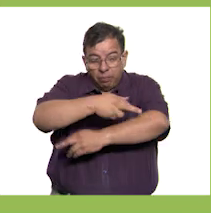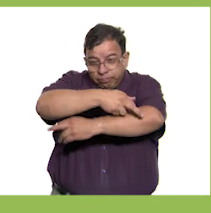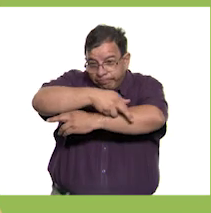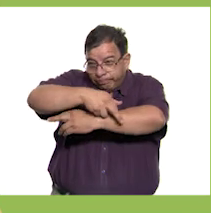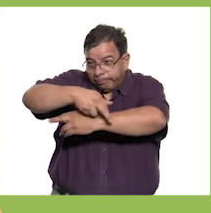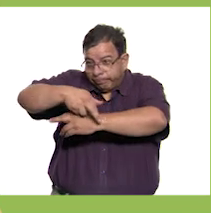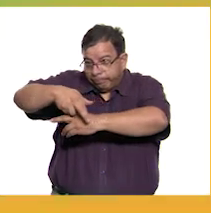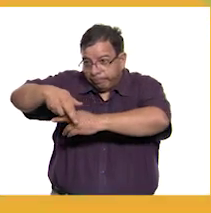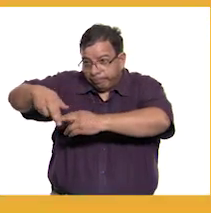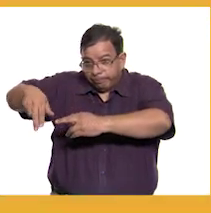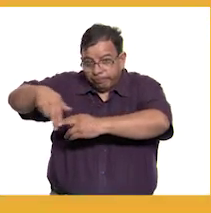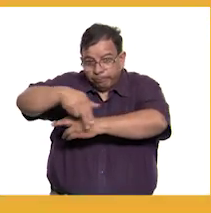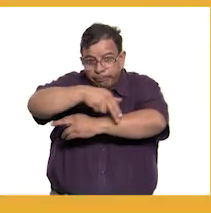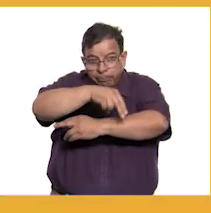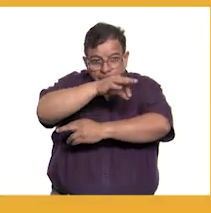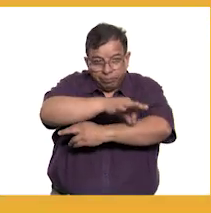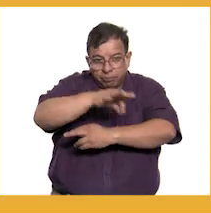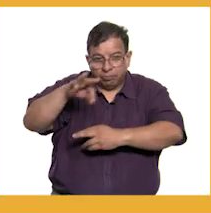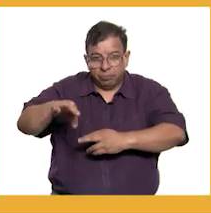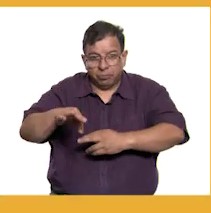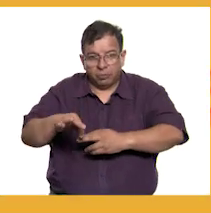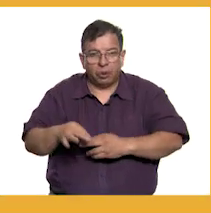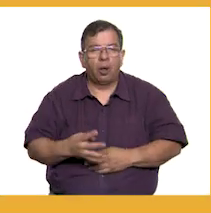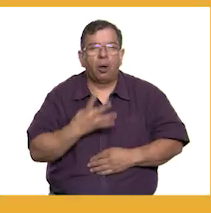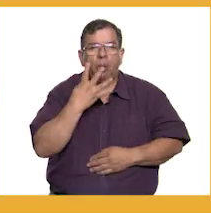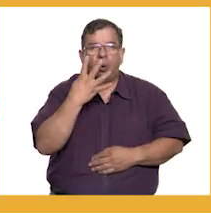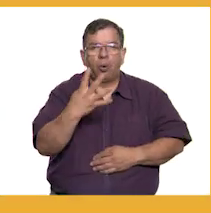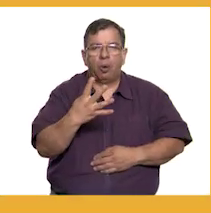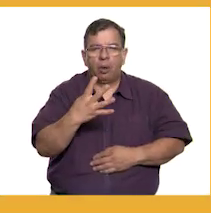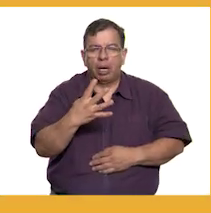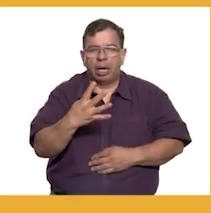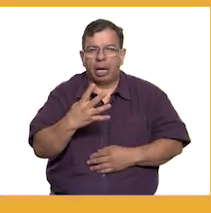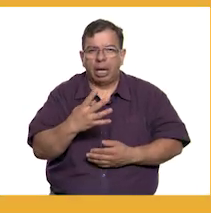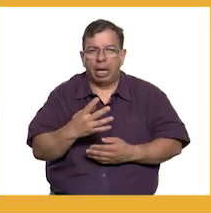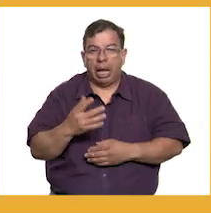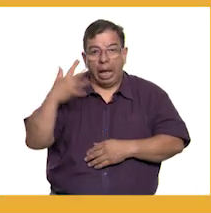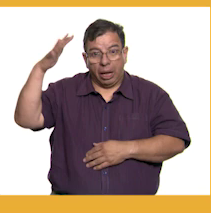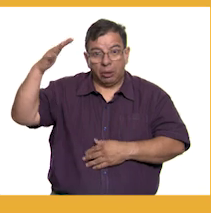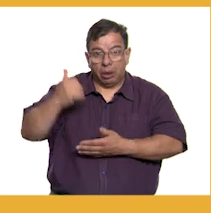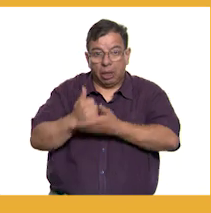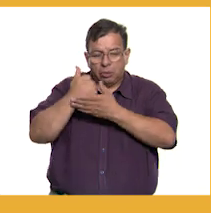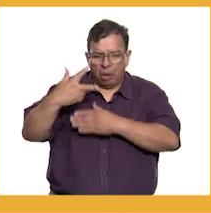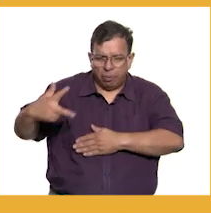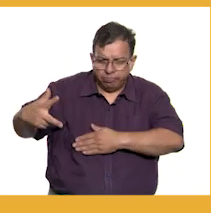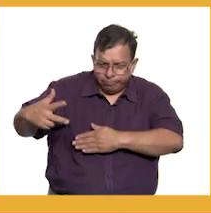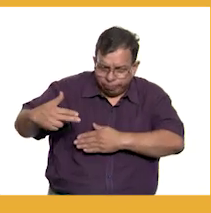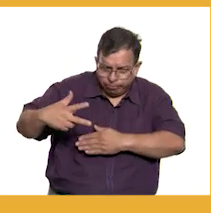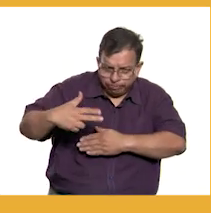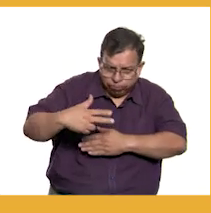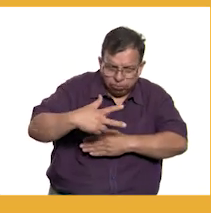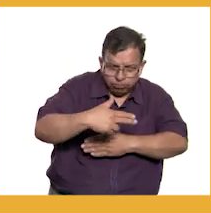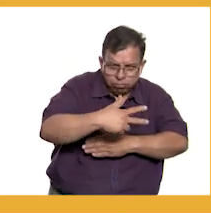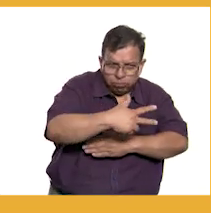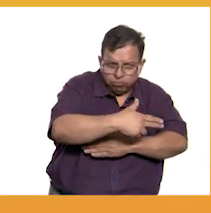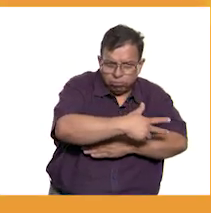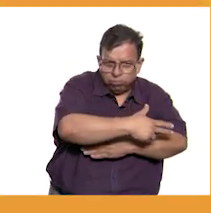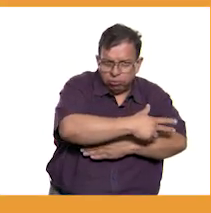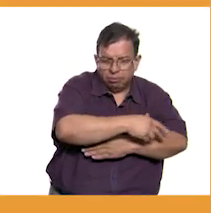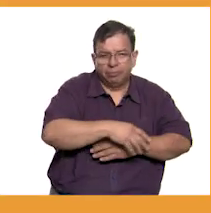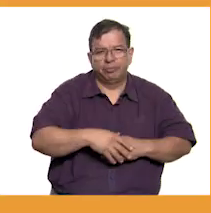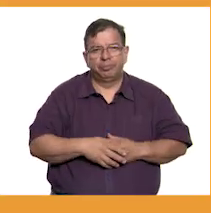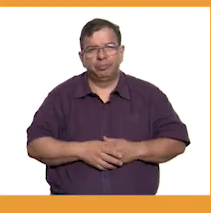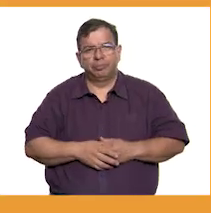horizontal entre los dos puntos. 4. Con ayuda de un adulto, corta sobre la línea horizontal que